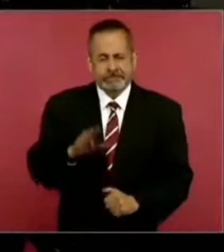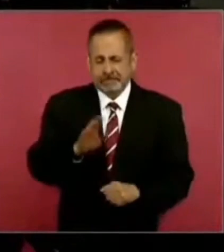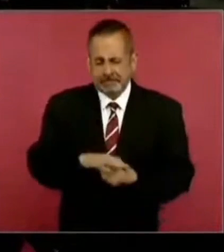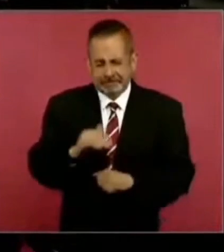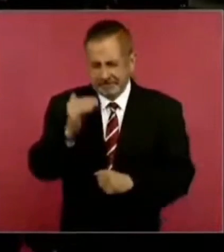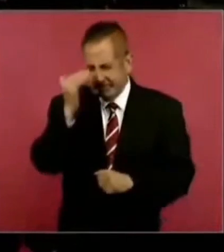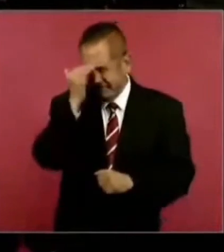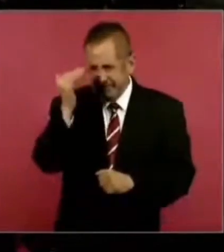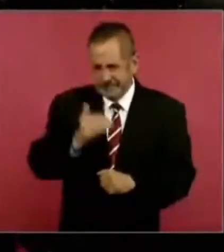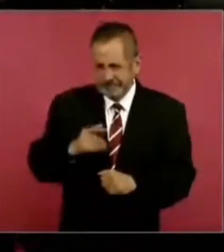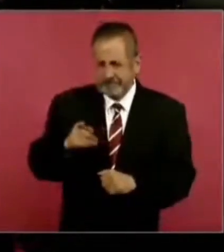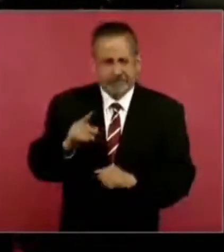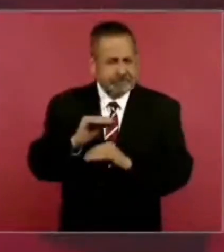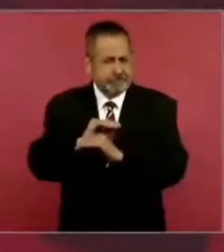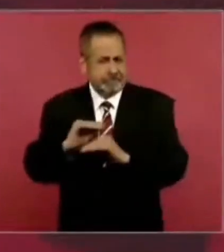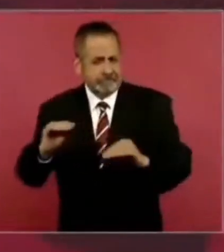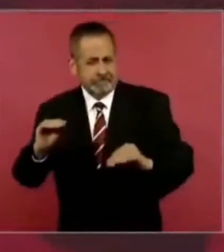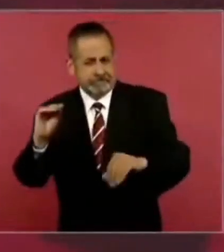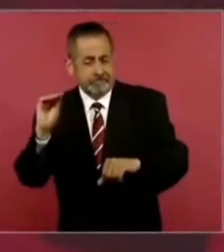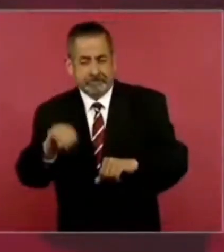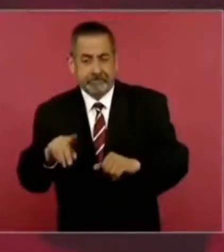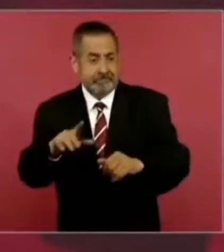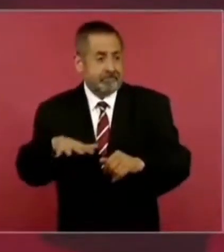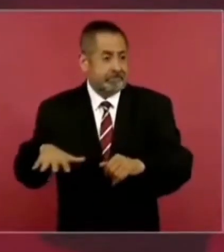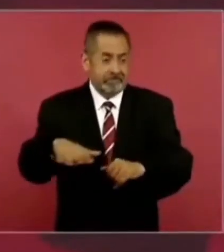inhóspito, lo más riesgoso,